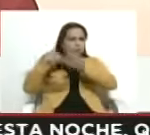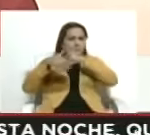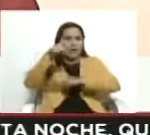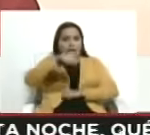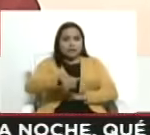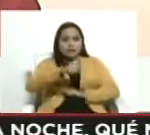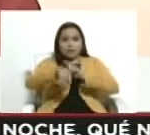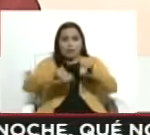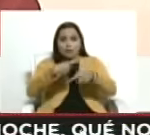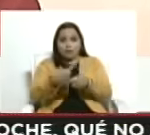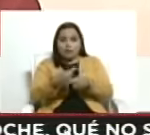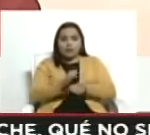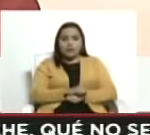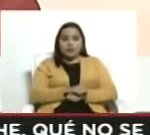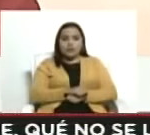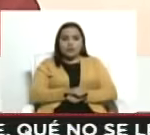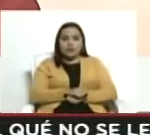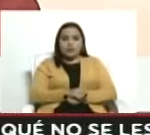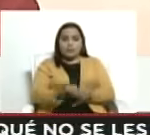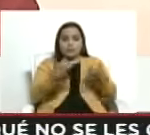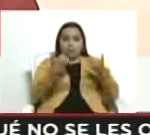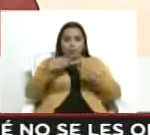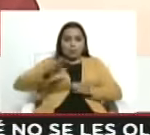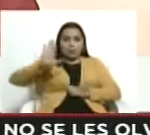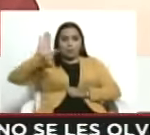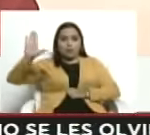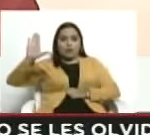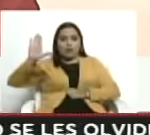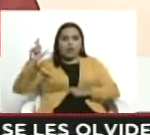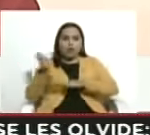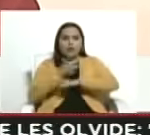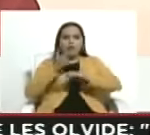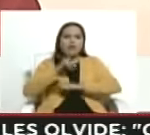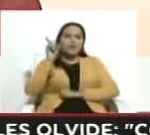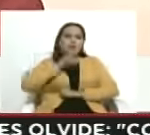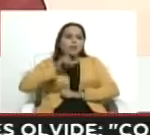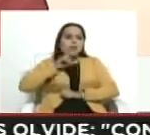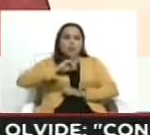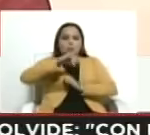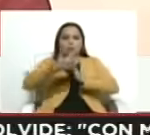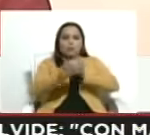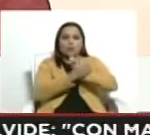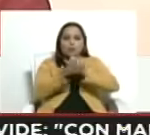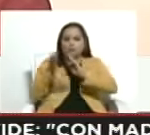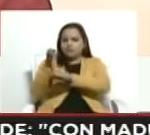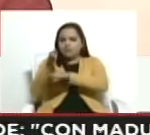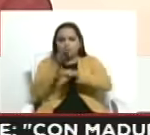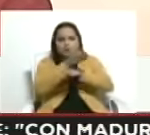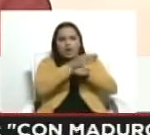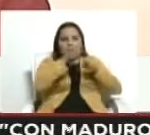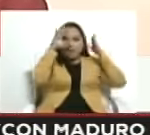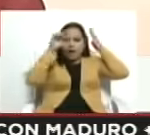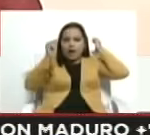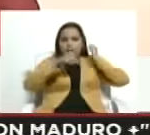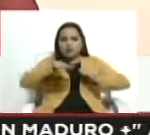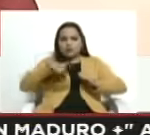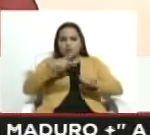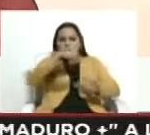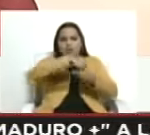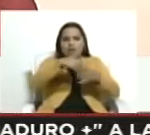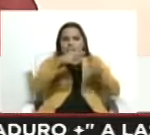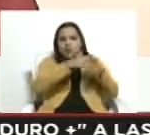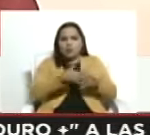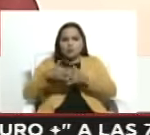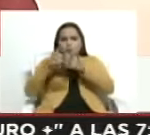de la autojuramentación del gobierno de Narnia, que tomaron las embajadas nuestras en Estados Unidos,